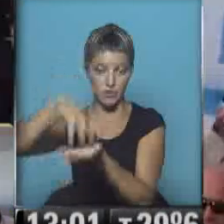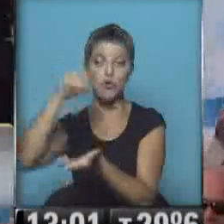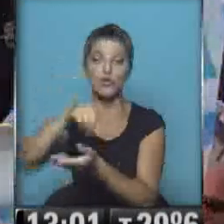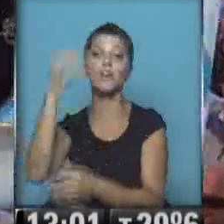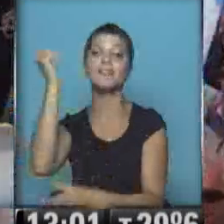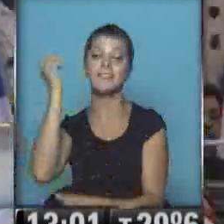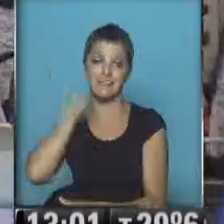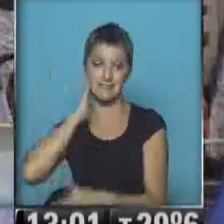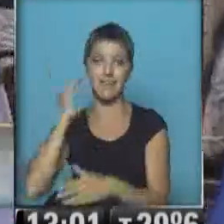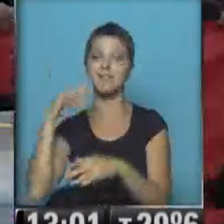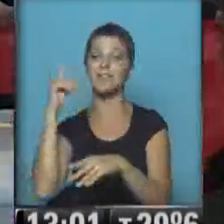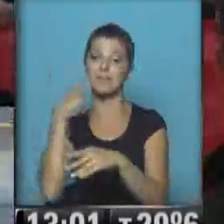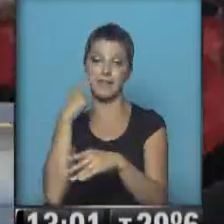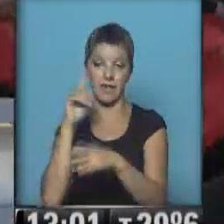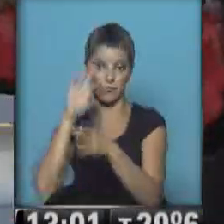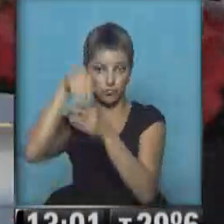bancas.